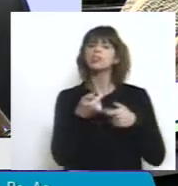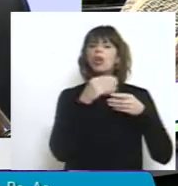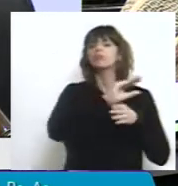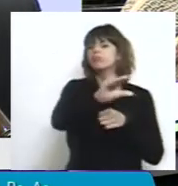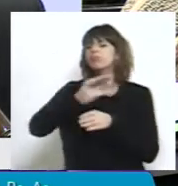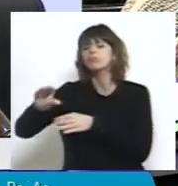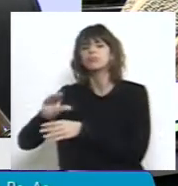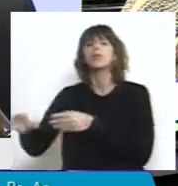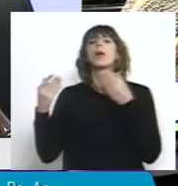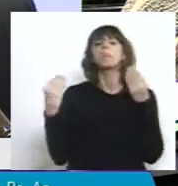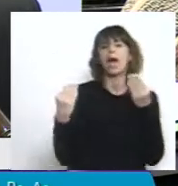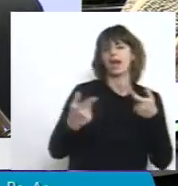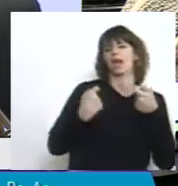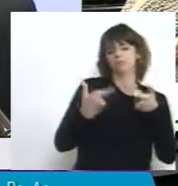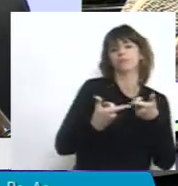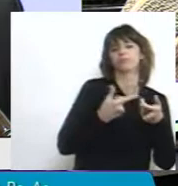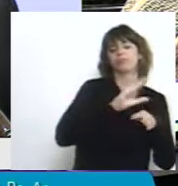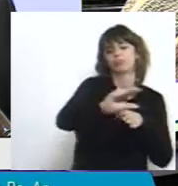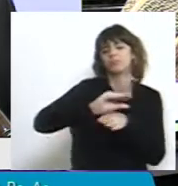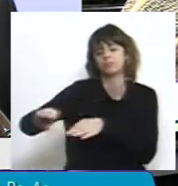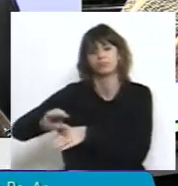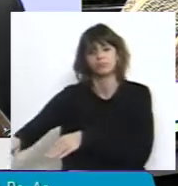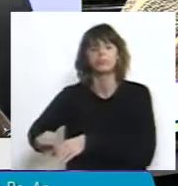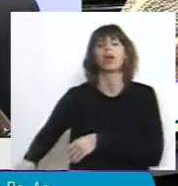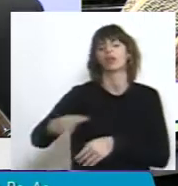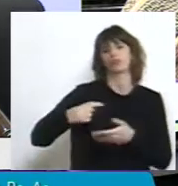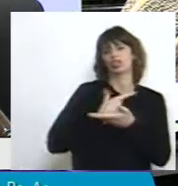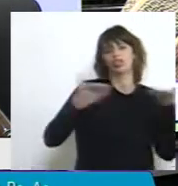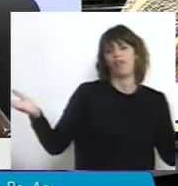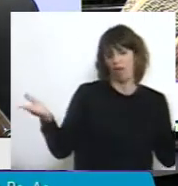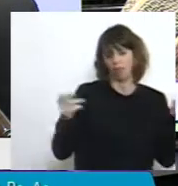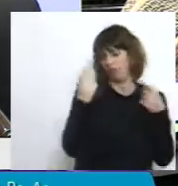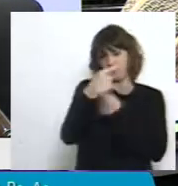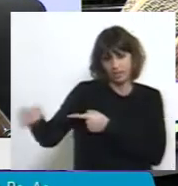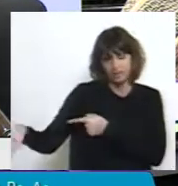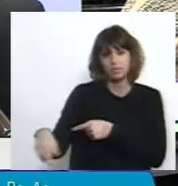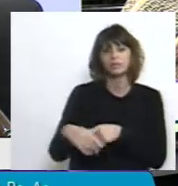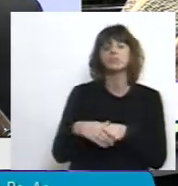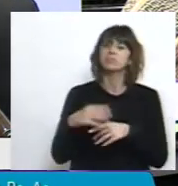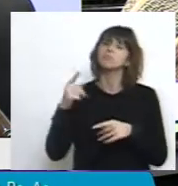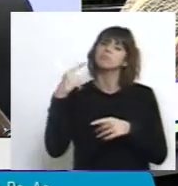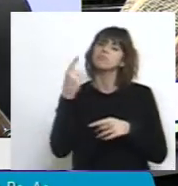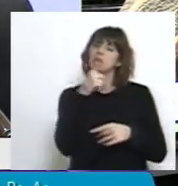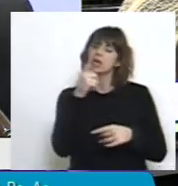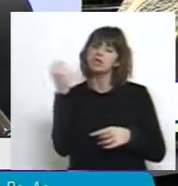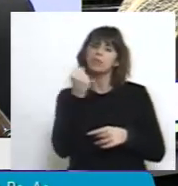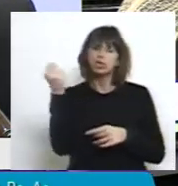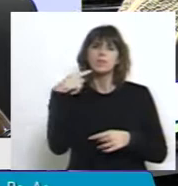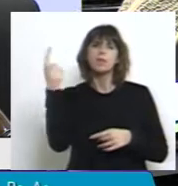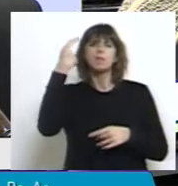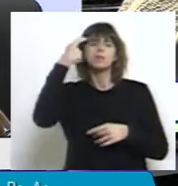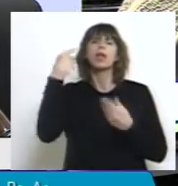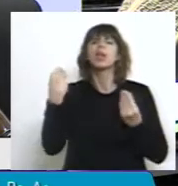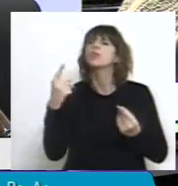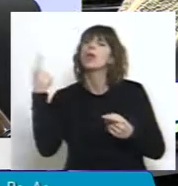También desde el costado del gasto uno tiene que preguntarse si las críticas al presupuesto son por el